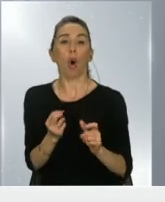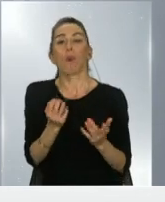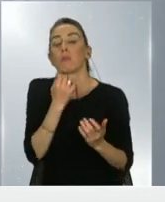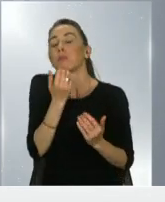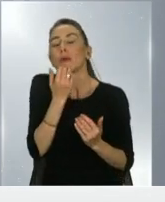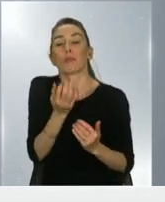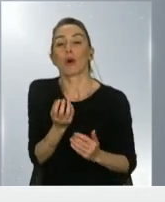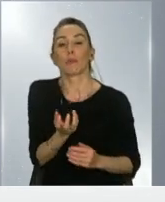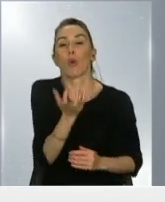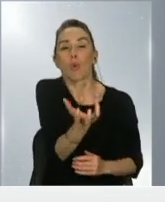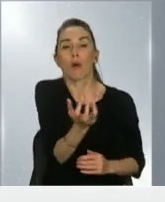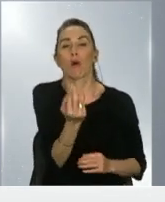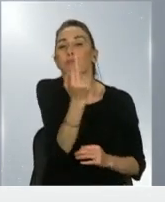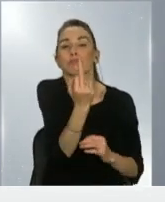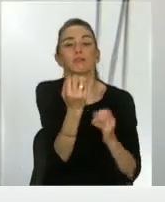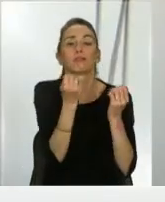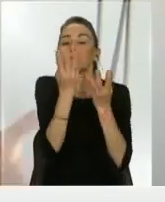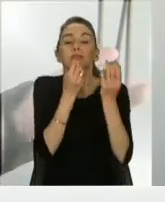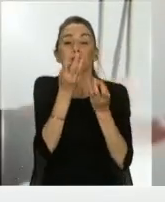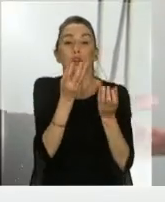y gritos repetitivos.